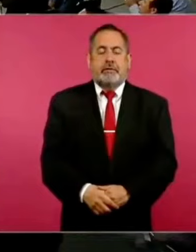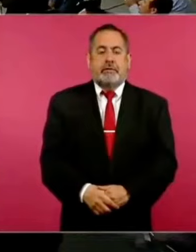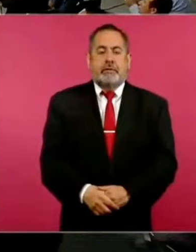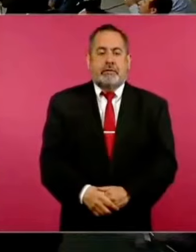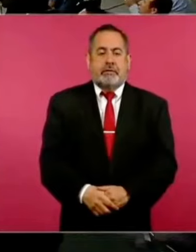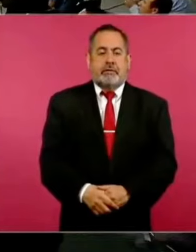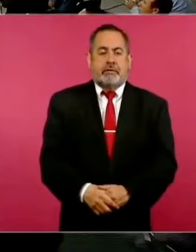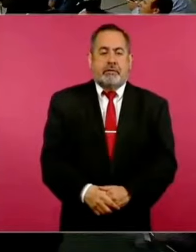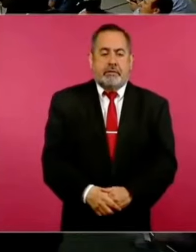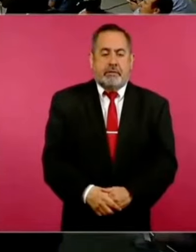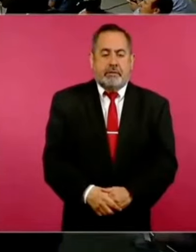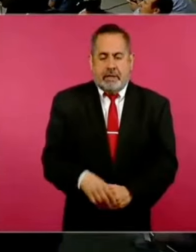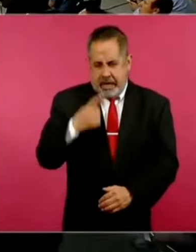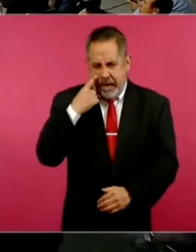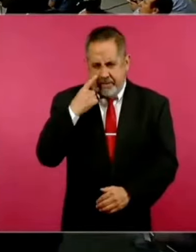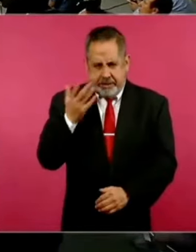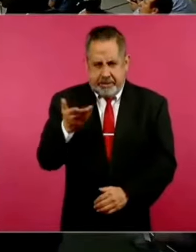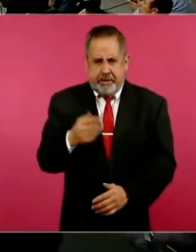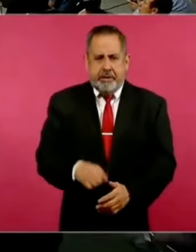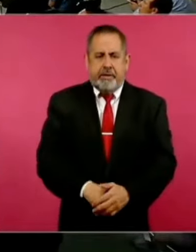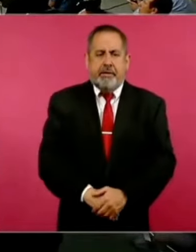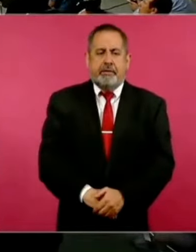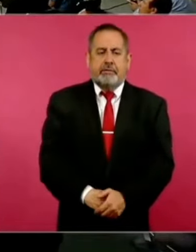A ver.